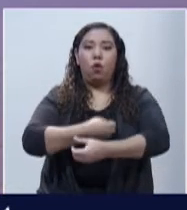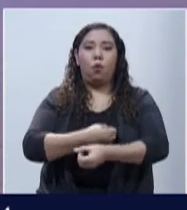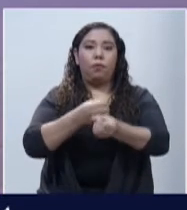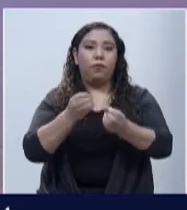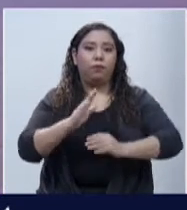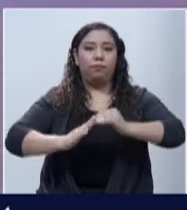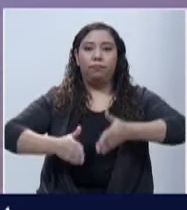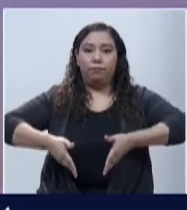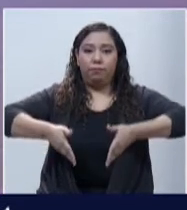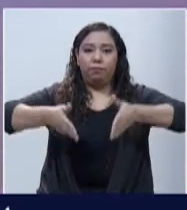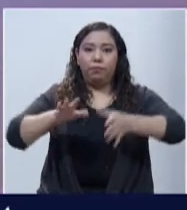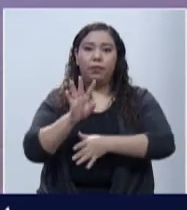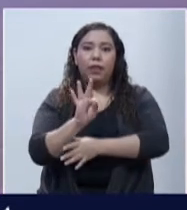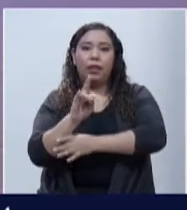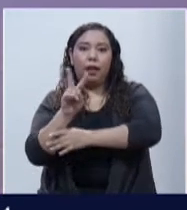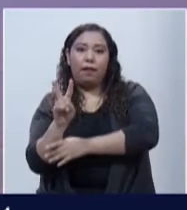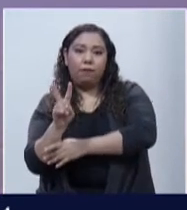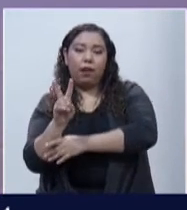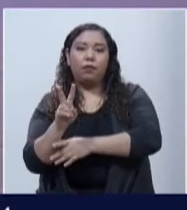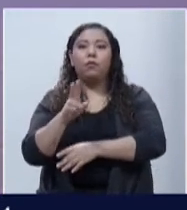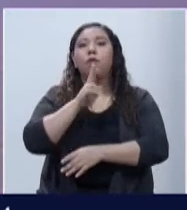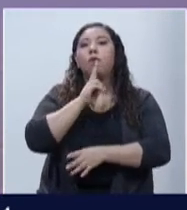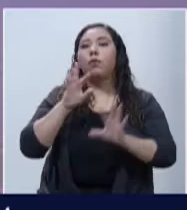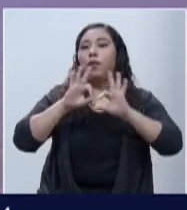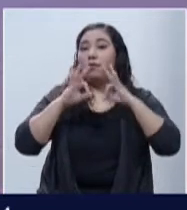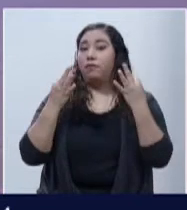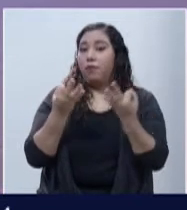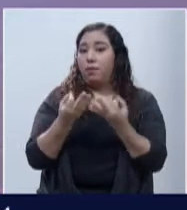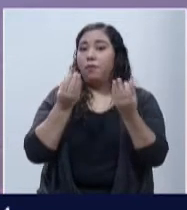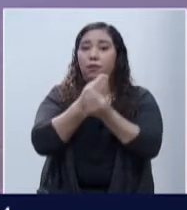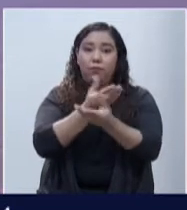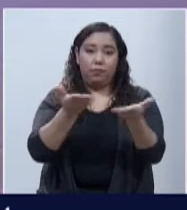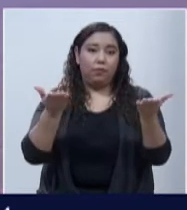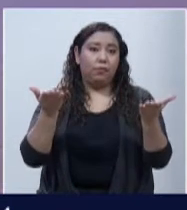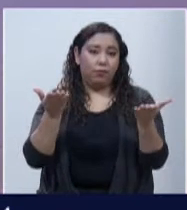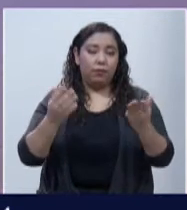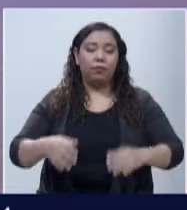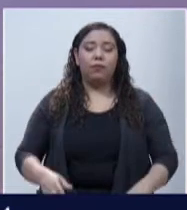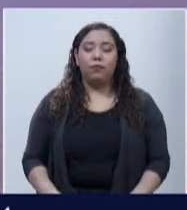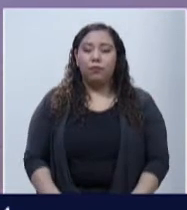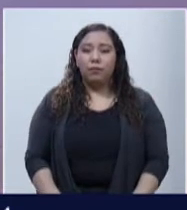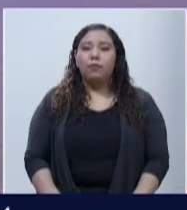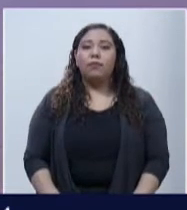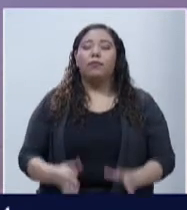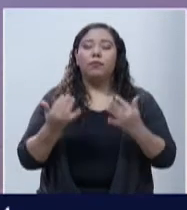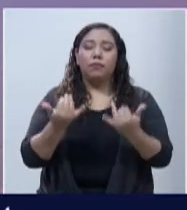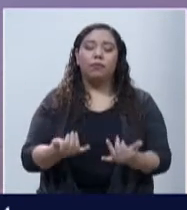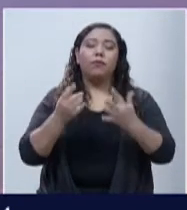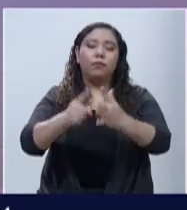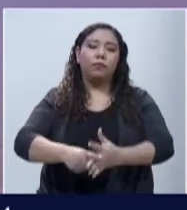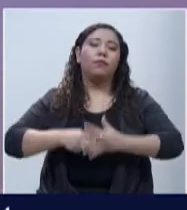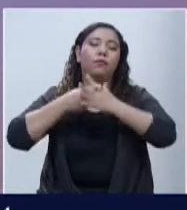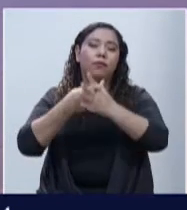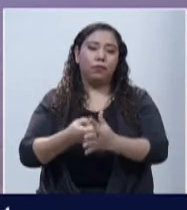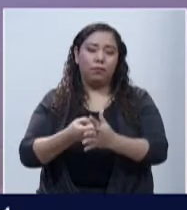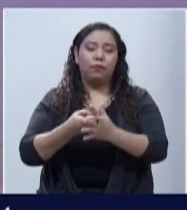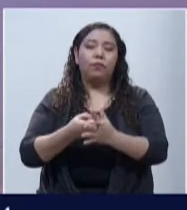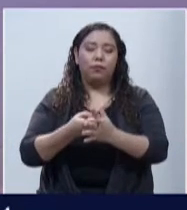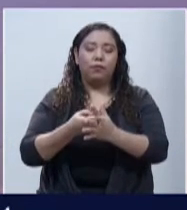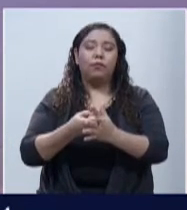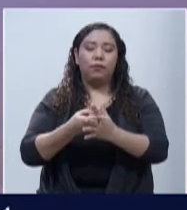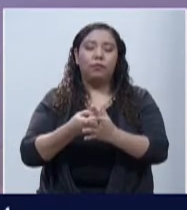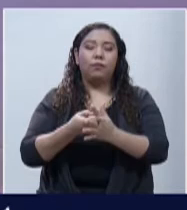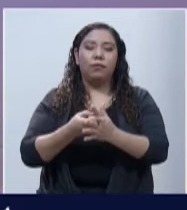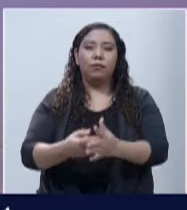del canal de la familia hondureña televisión nacional de honduras iniciamos con nuestra agenda informativa le damos a